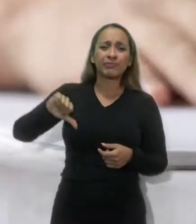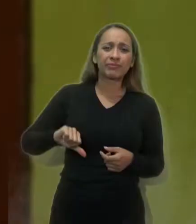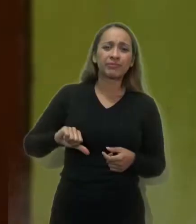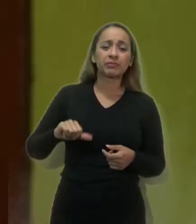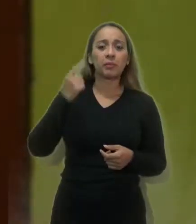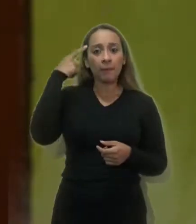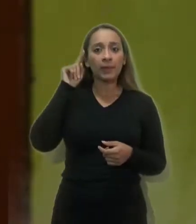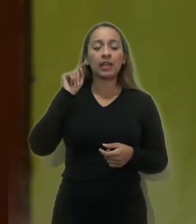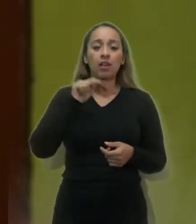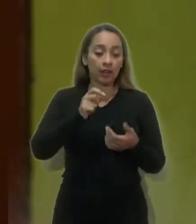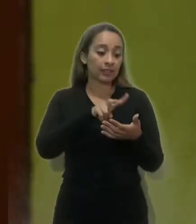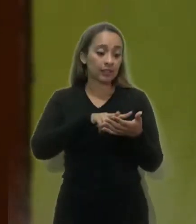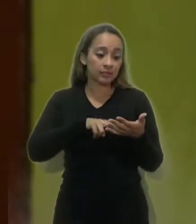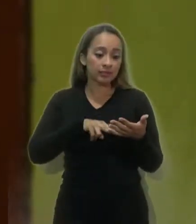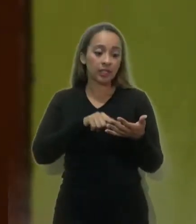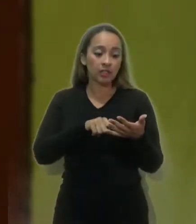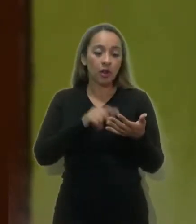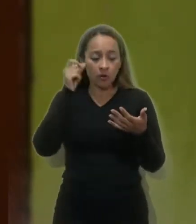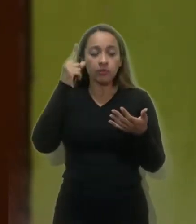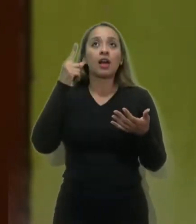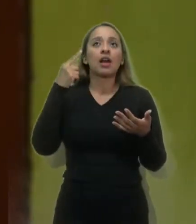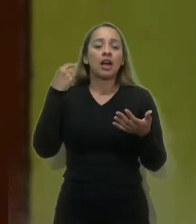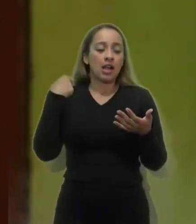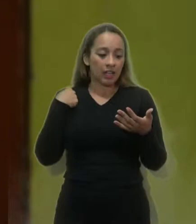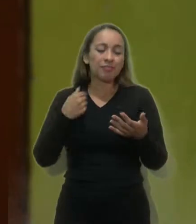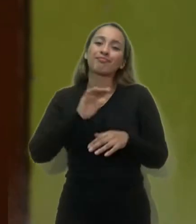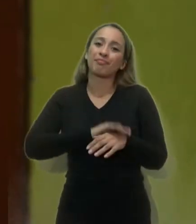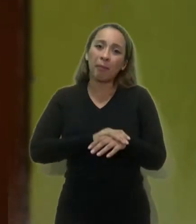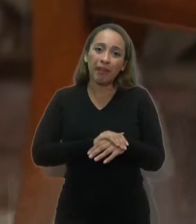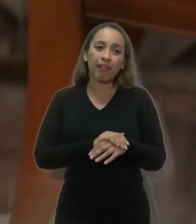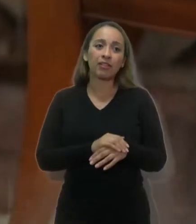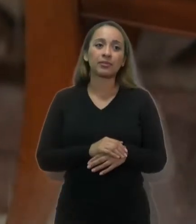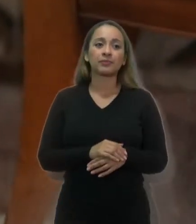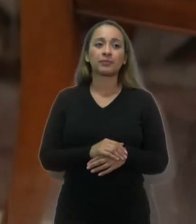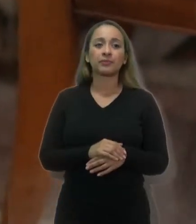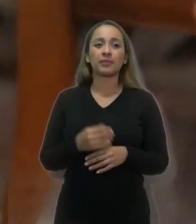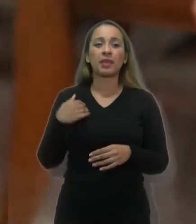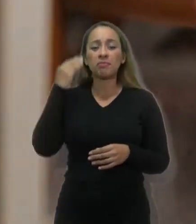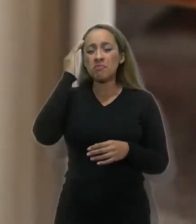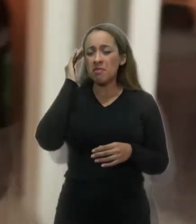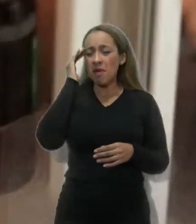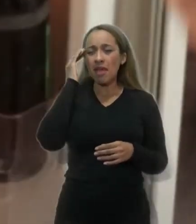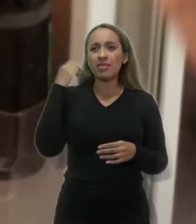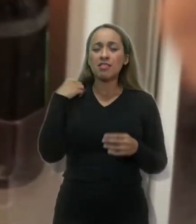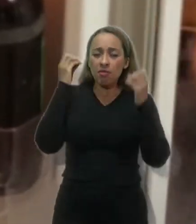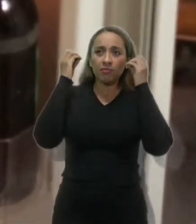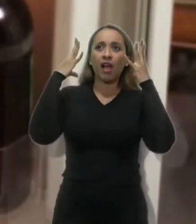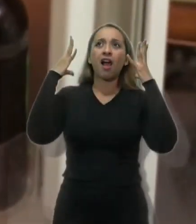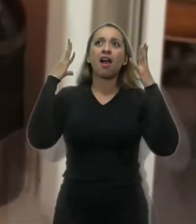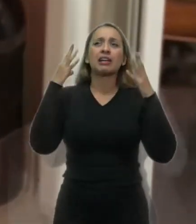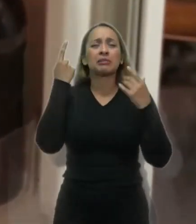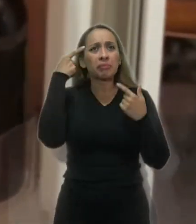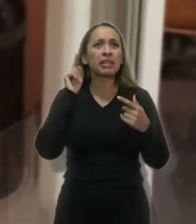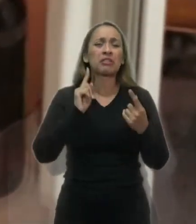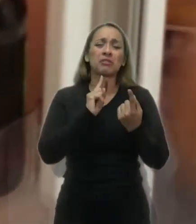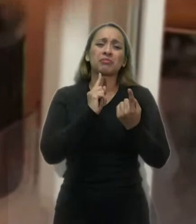condición real de pecador en todo sentido. En mi mente había una mezcla de admiración y dudas sobre todo lo